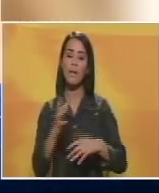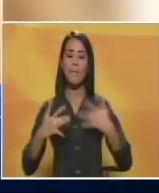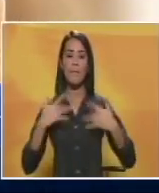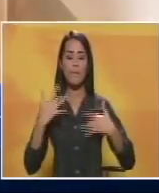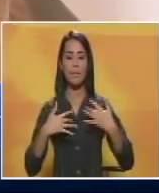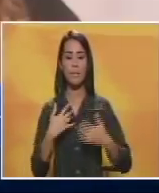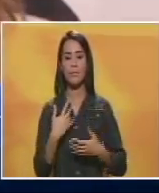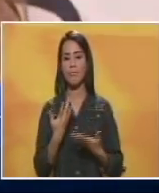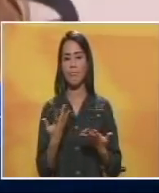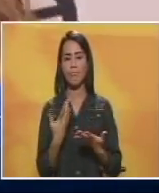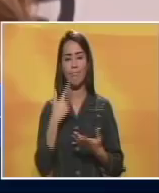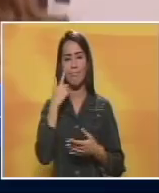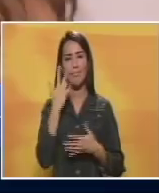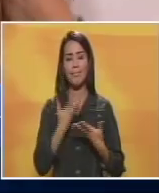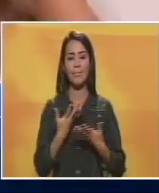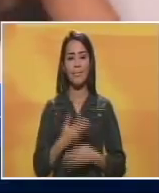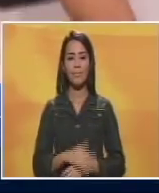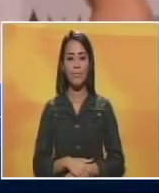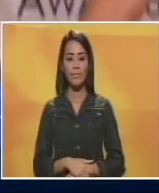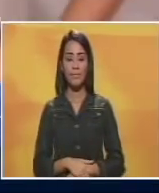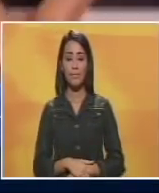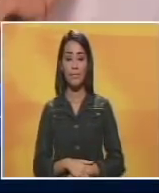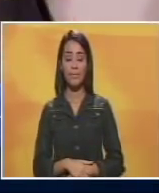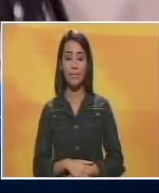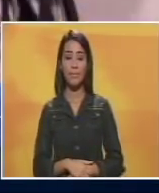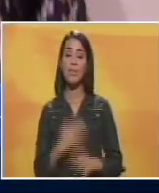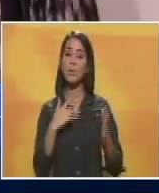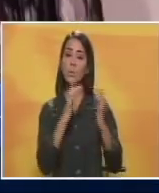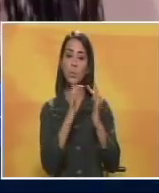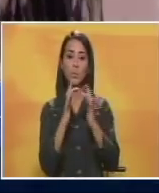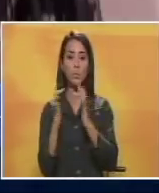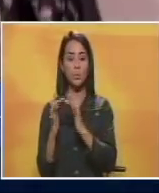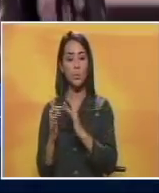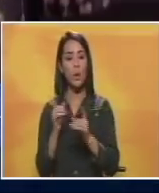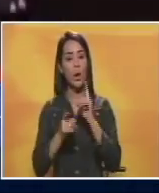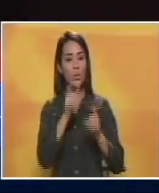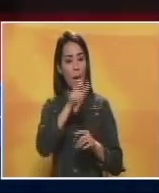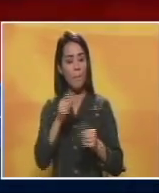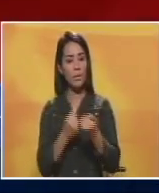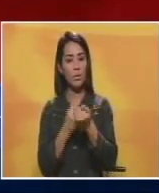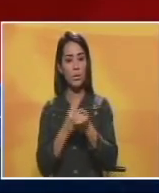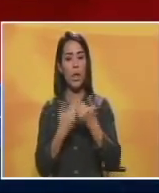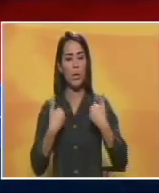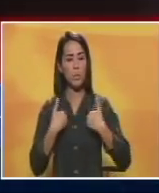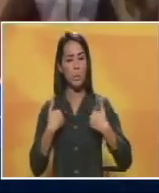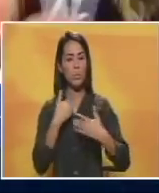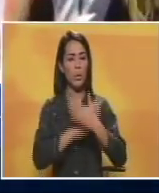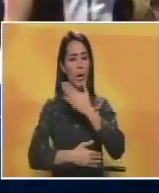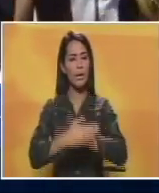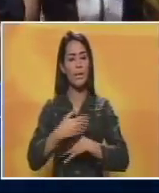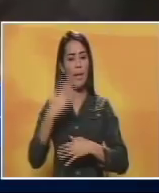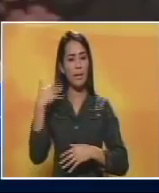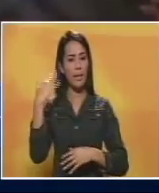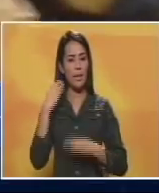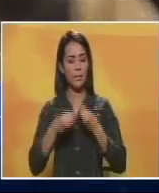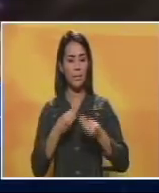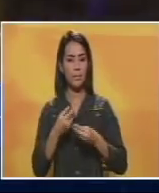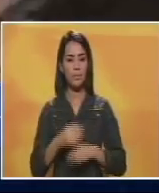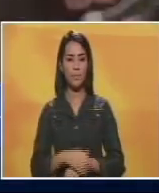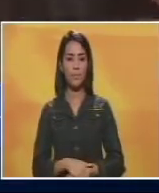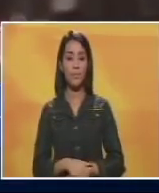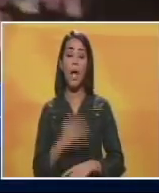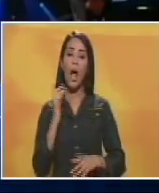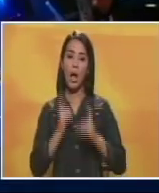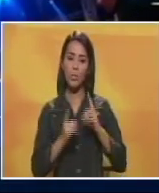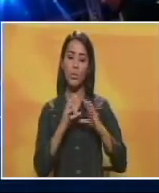no ha superado el momento. También contó que no ha perdido el contacto con algunos de los fans que sufrieron heridas en aquel atentado y aún se comunica con